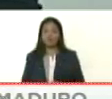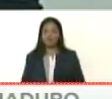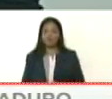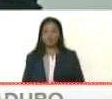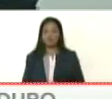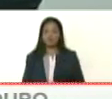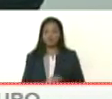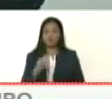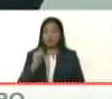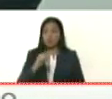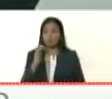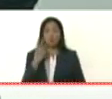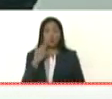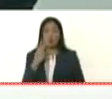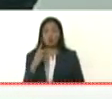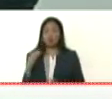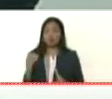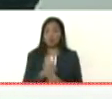día de hoy